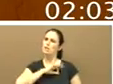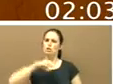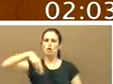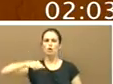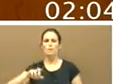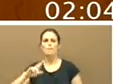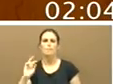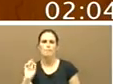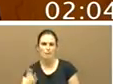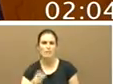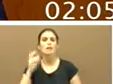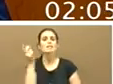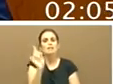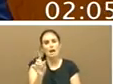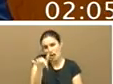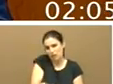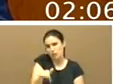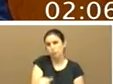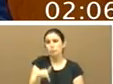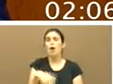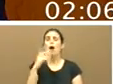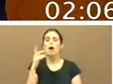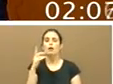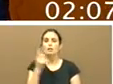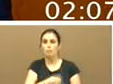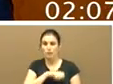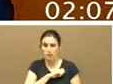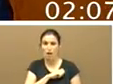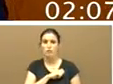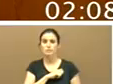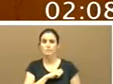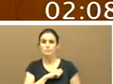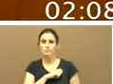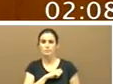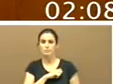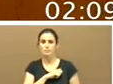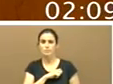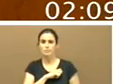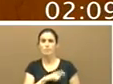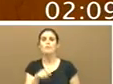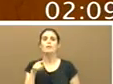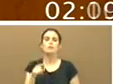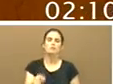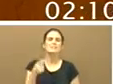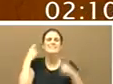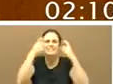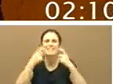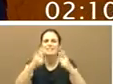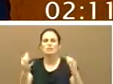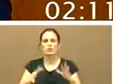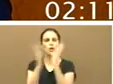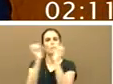a España, ante la propuesta de generar un pacto entre